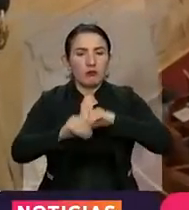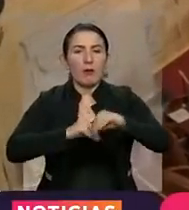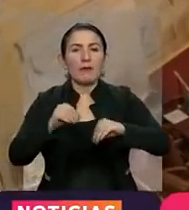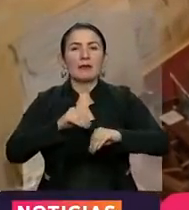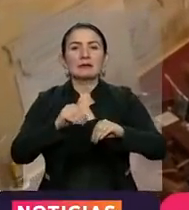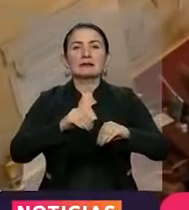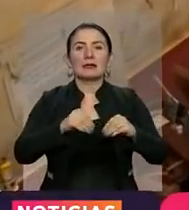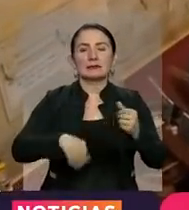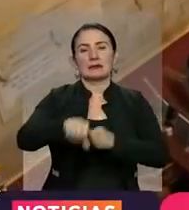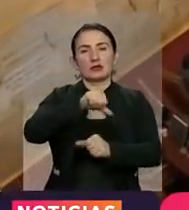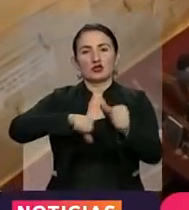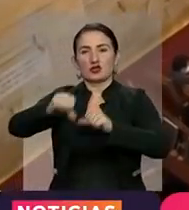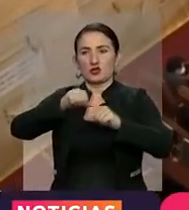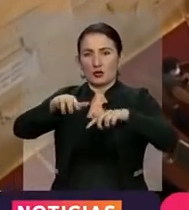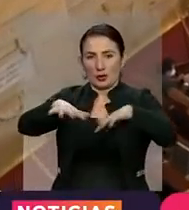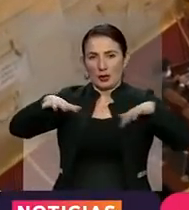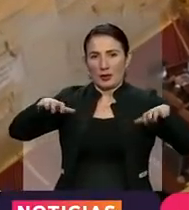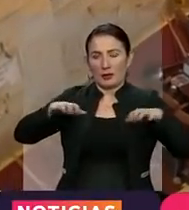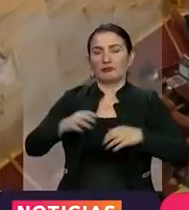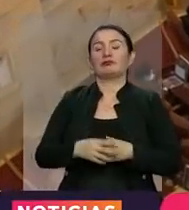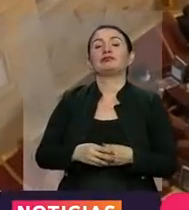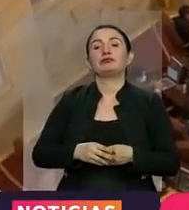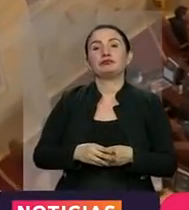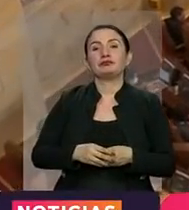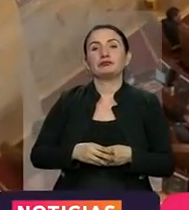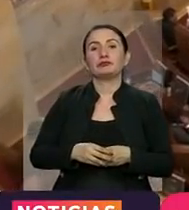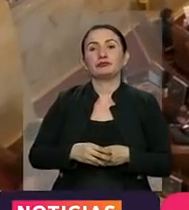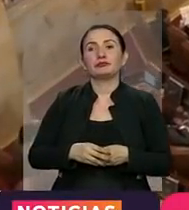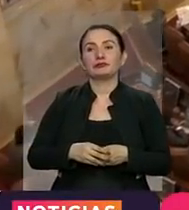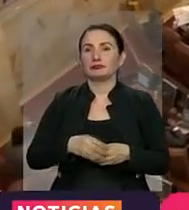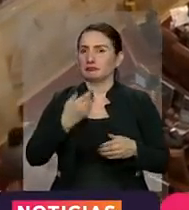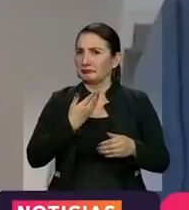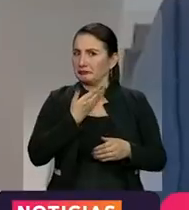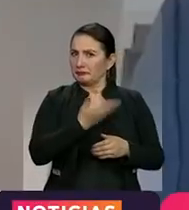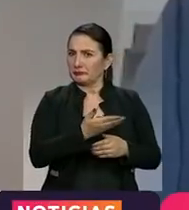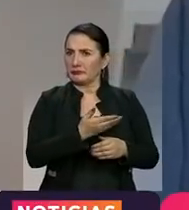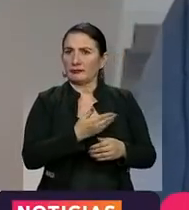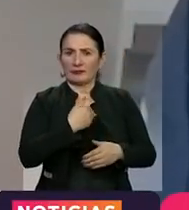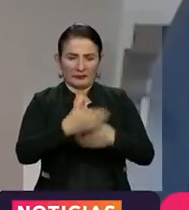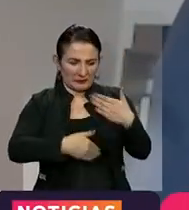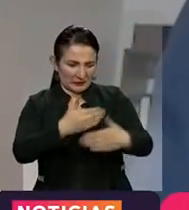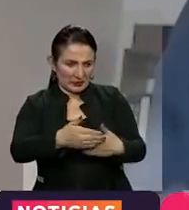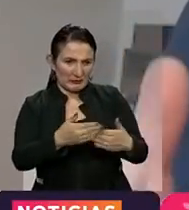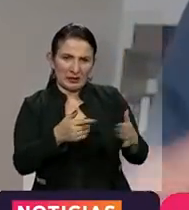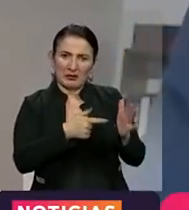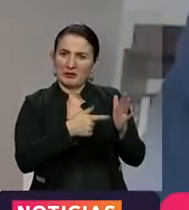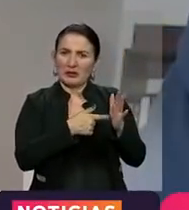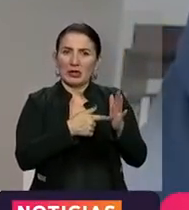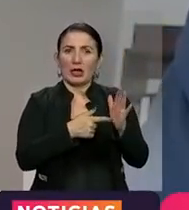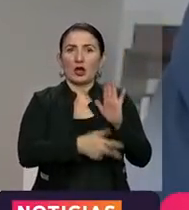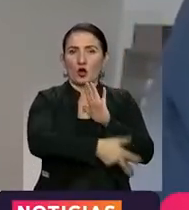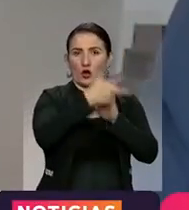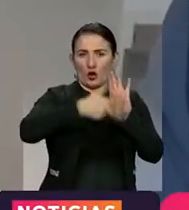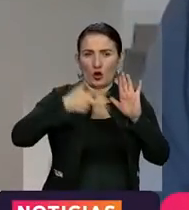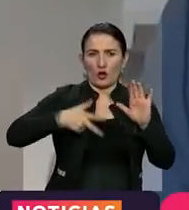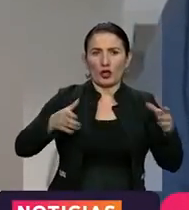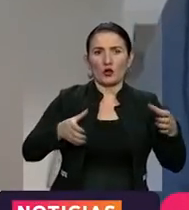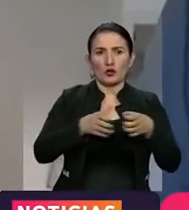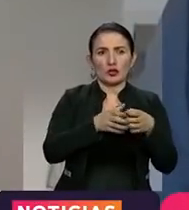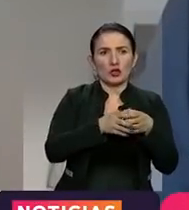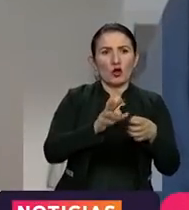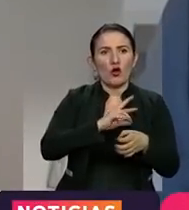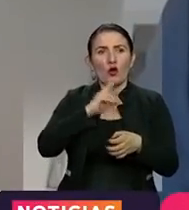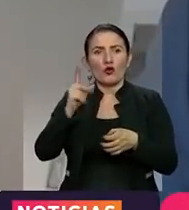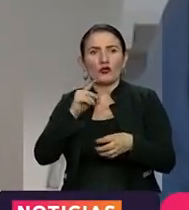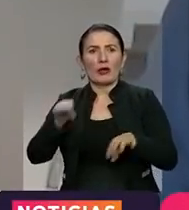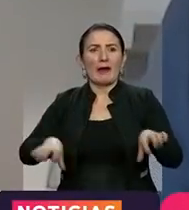marco de sesiones extraordinarias del Legislativo. La inconstitucionalidad del trámite era manifiesta. La Corte Constitucional no tenía otra